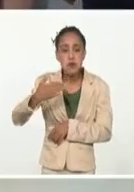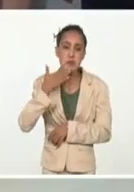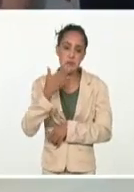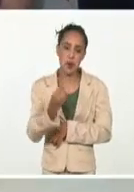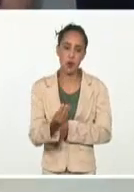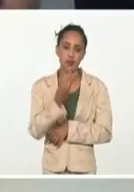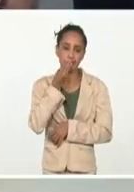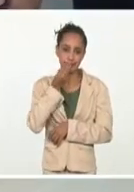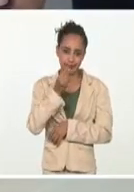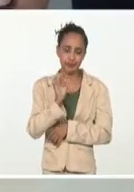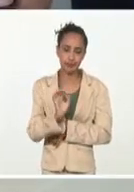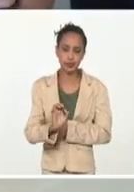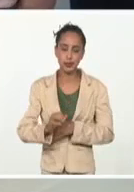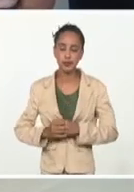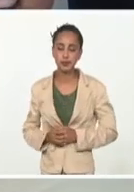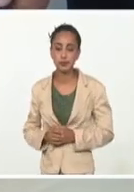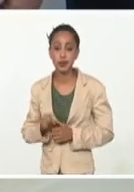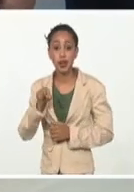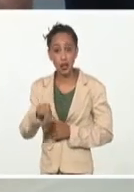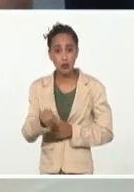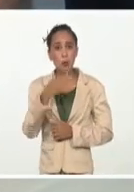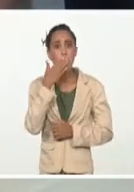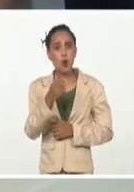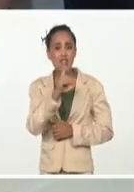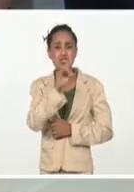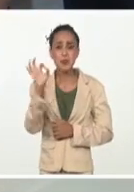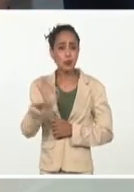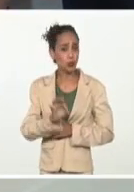una actividad natural